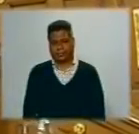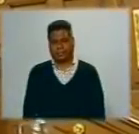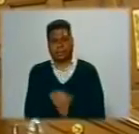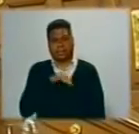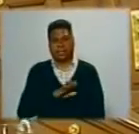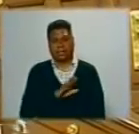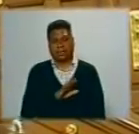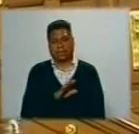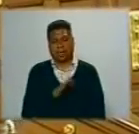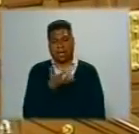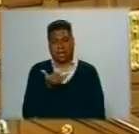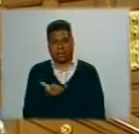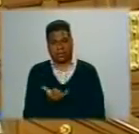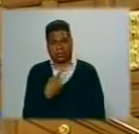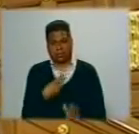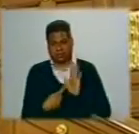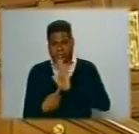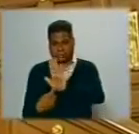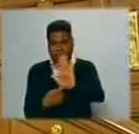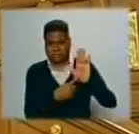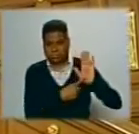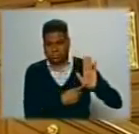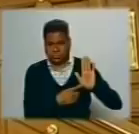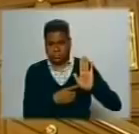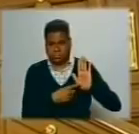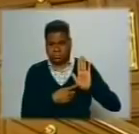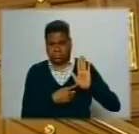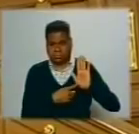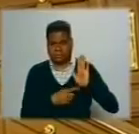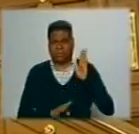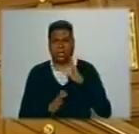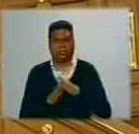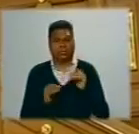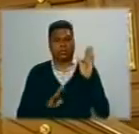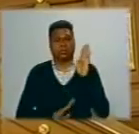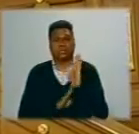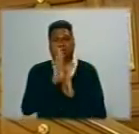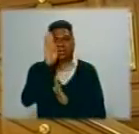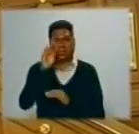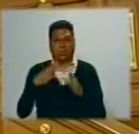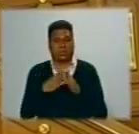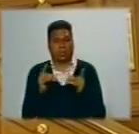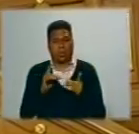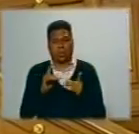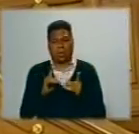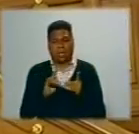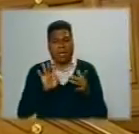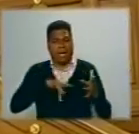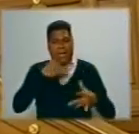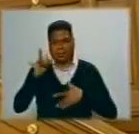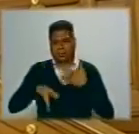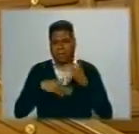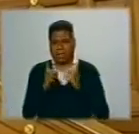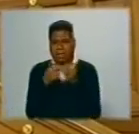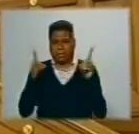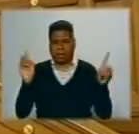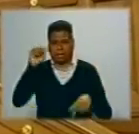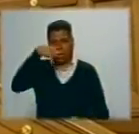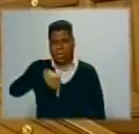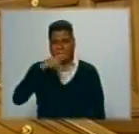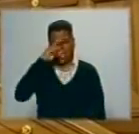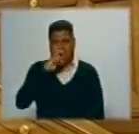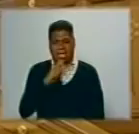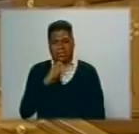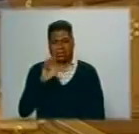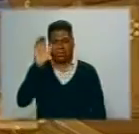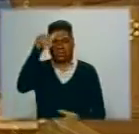establecido en el desarrollo de nuestra dinámica democrática que este año correspondían las elecciones